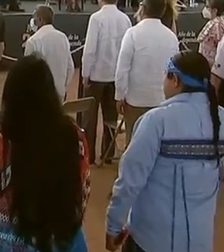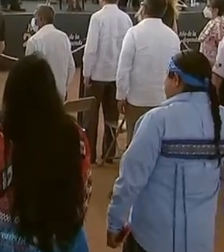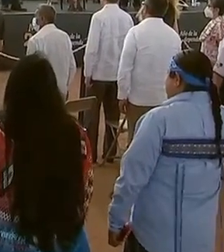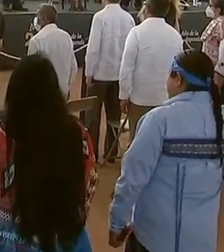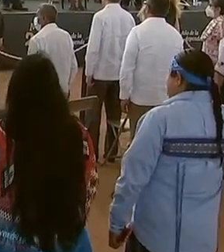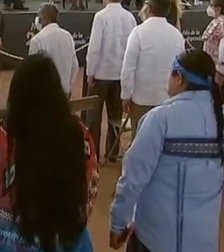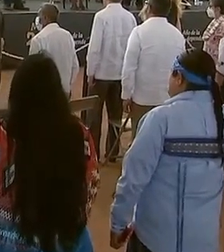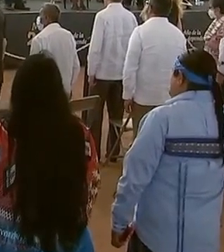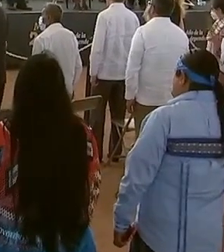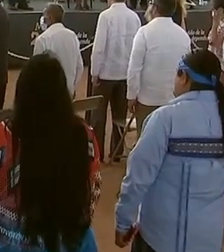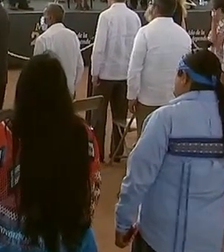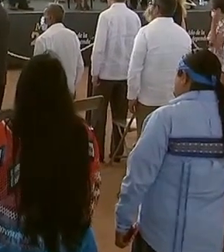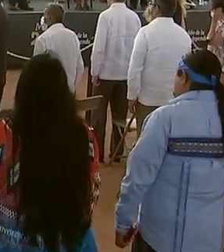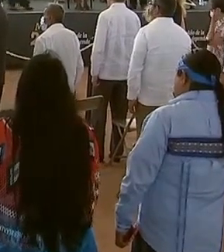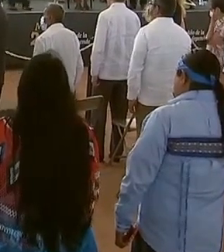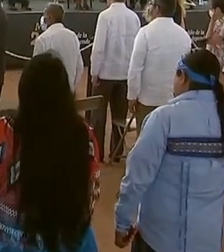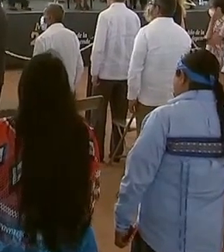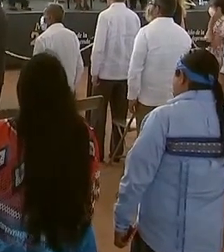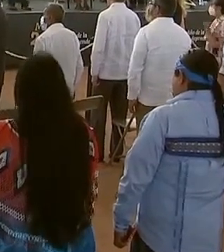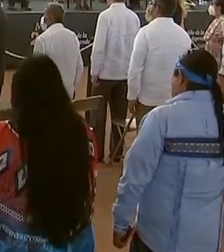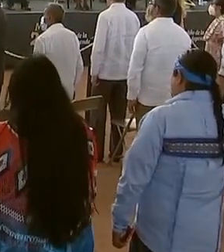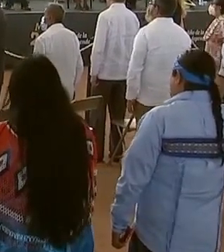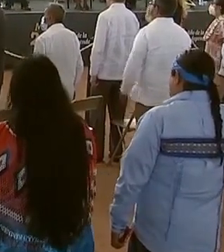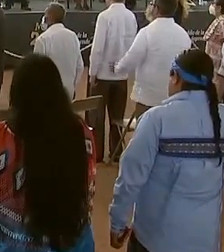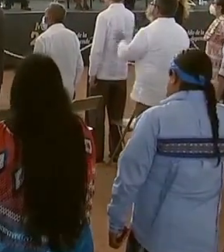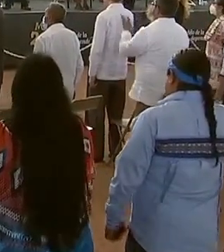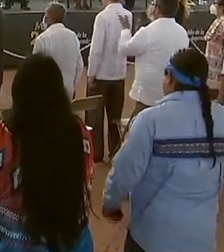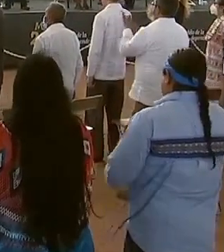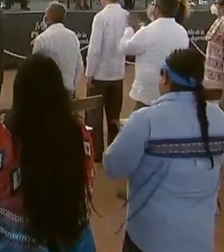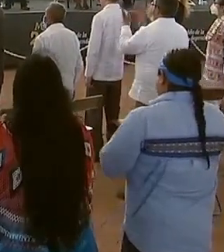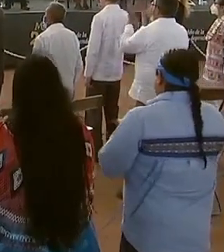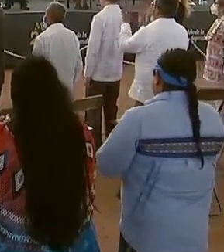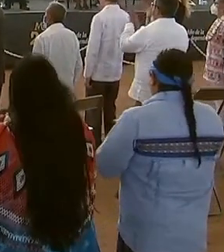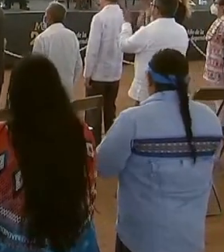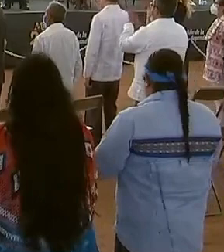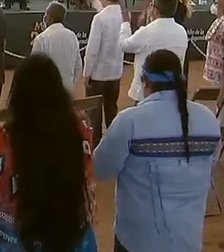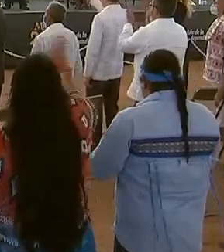Que tengan todos una excelente tarde.